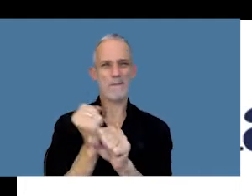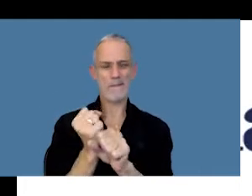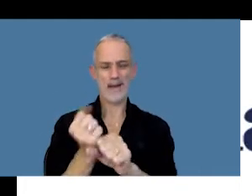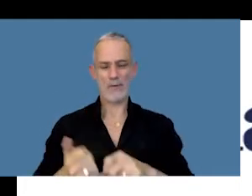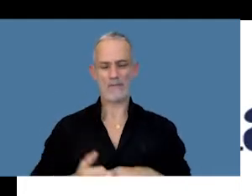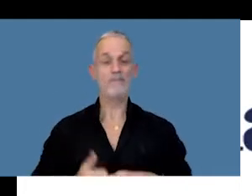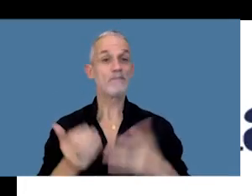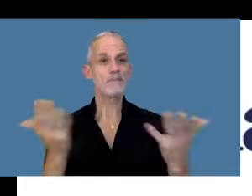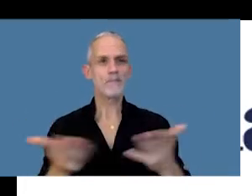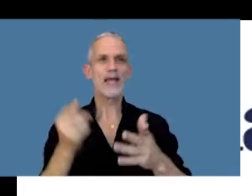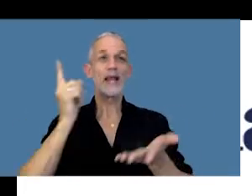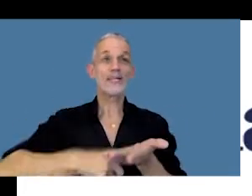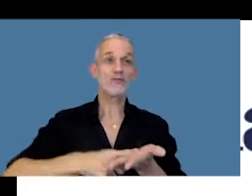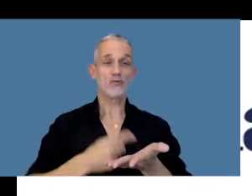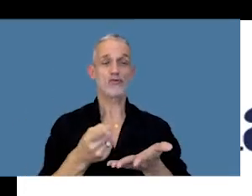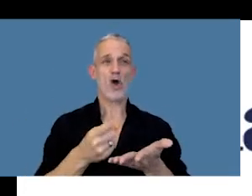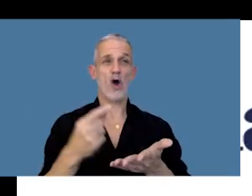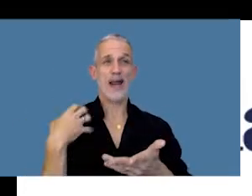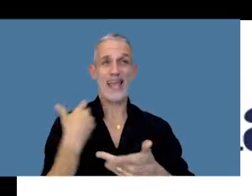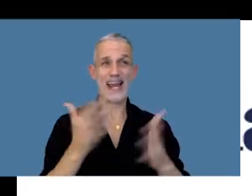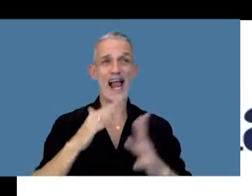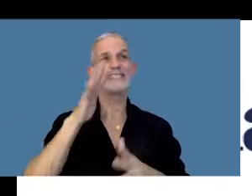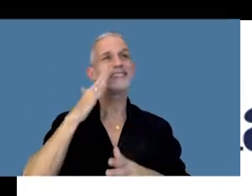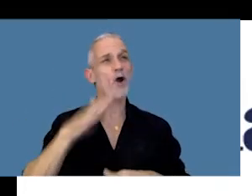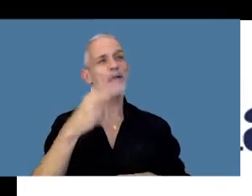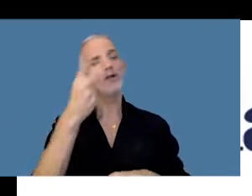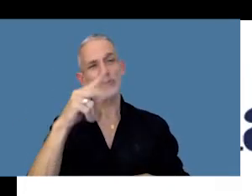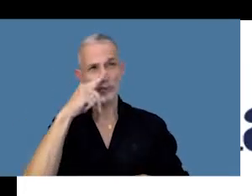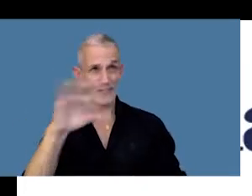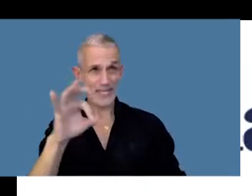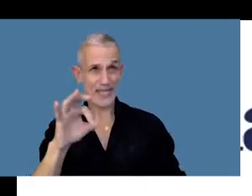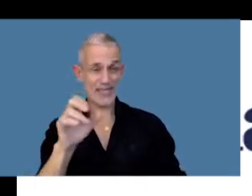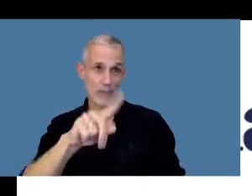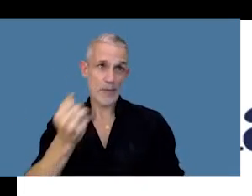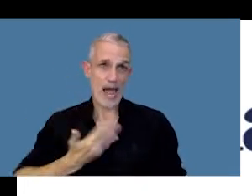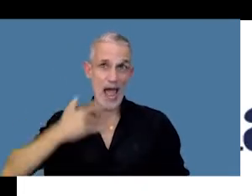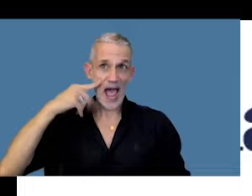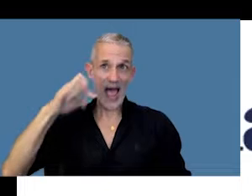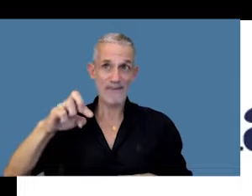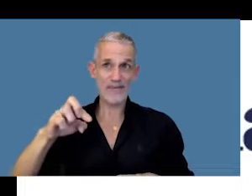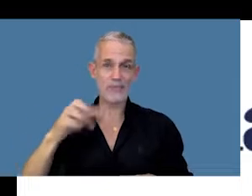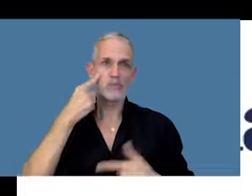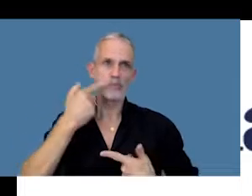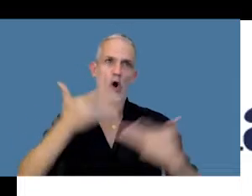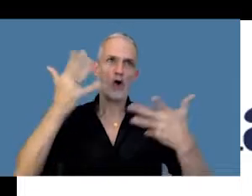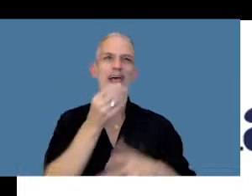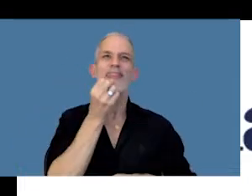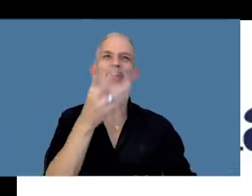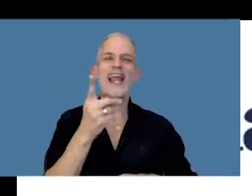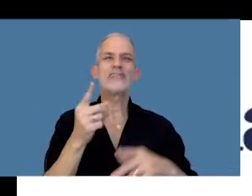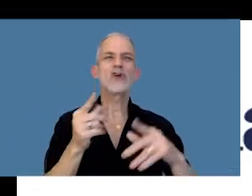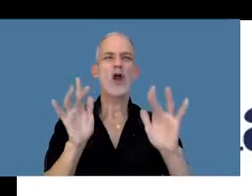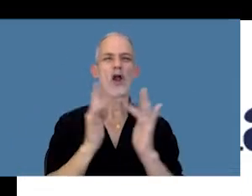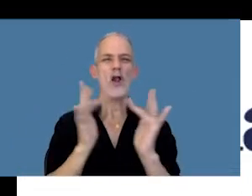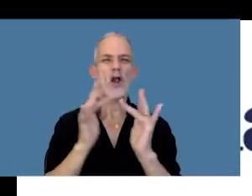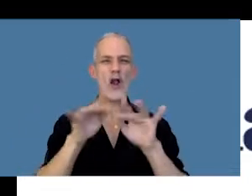La resolución general 5270 de AFIP, más conocida como la declaración en línea,